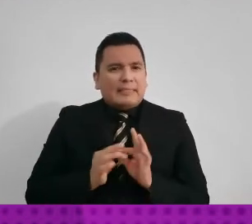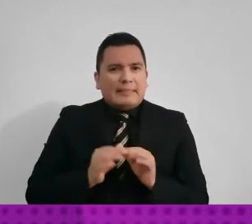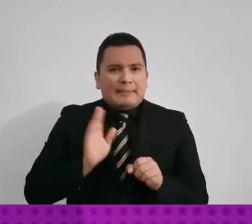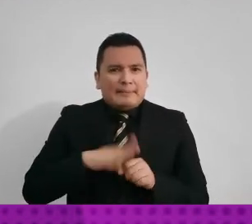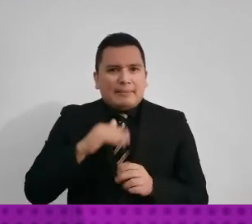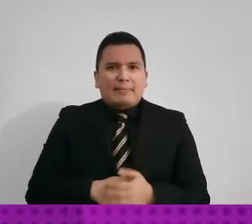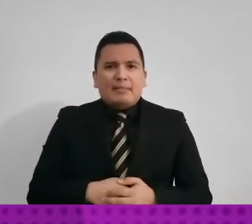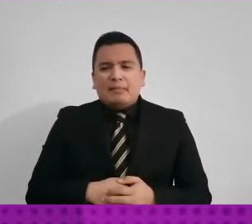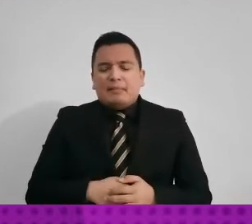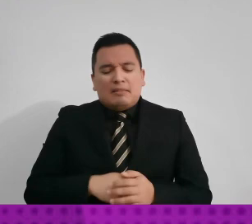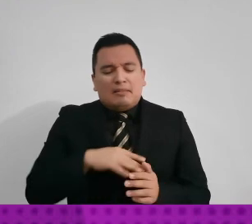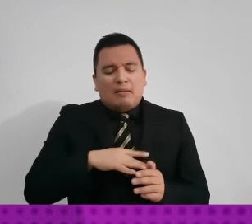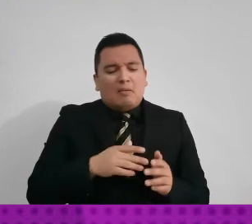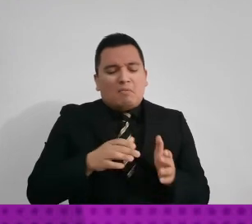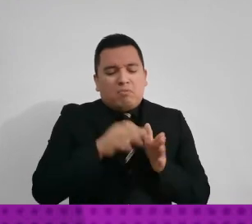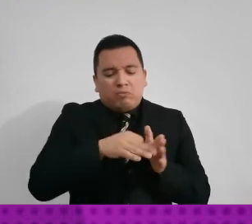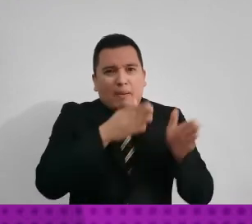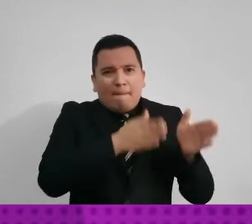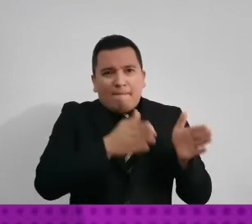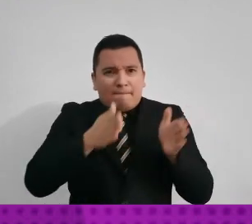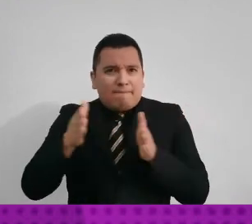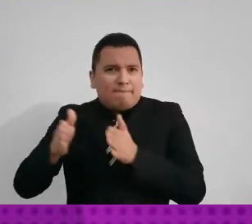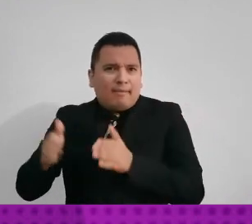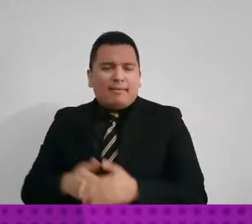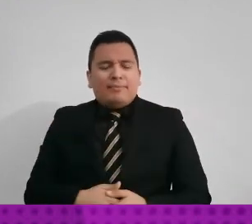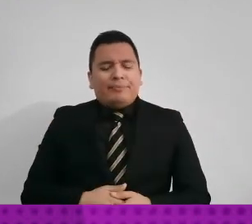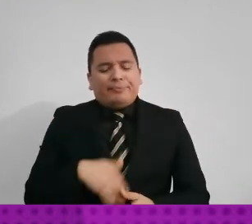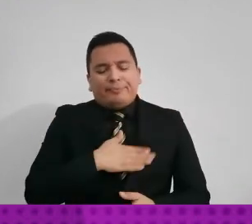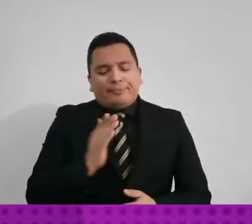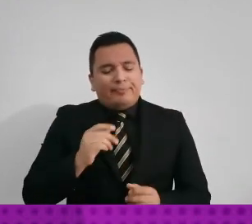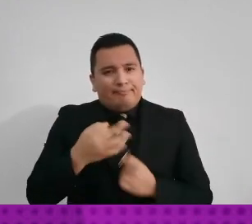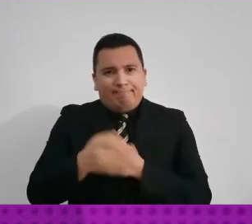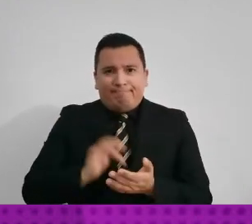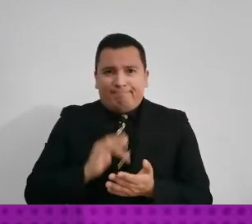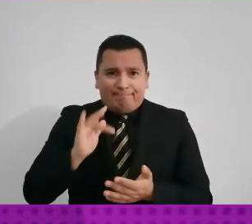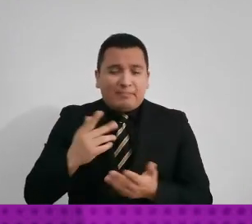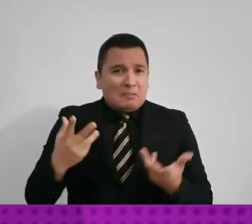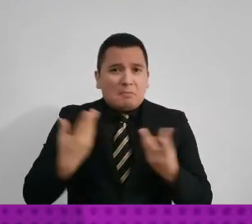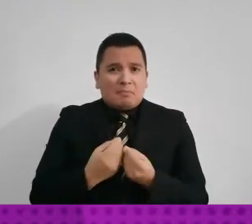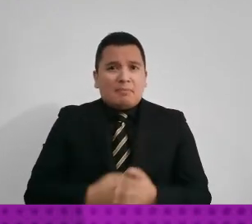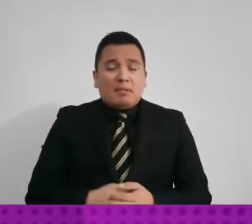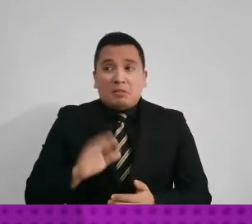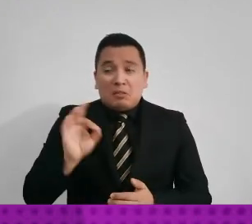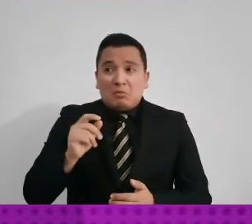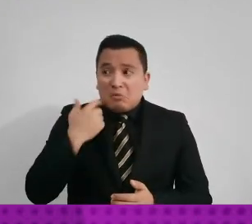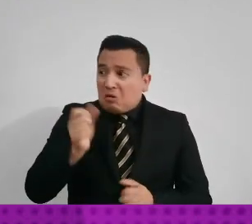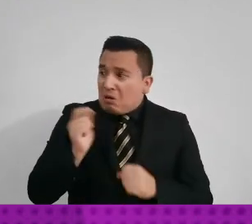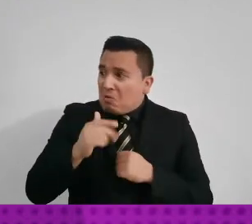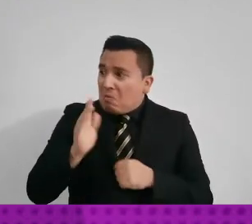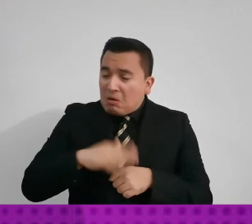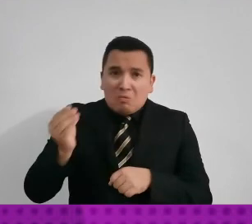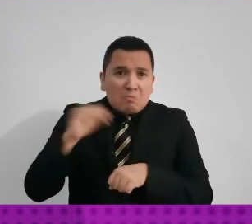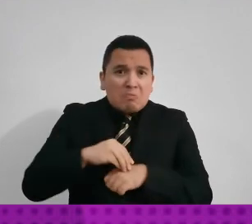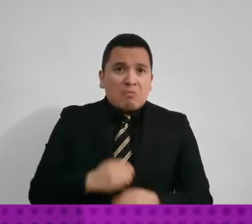otros programas de la urna de diferentes etapas del proceso. Y bueno, pues agradecerle que haya estado aquí con nosotros. No